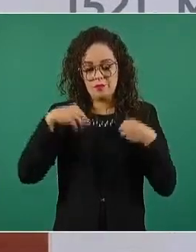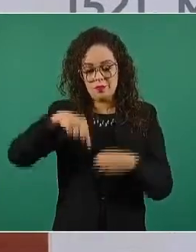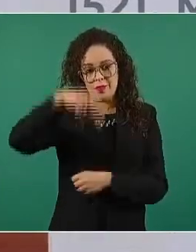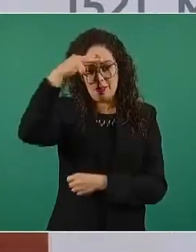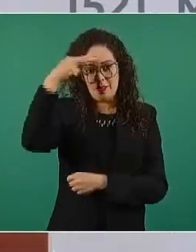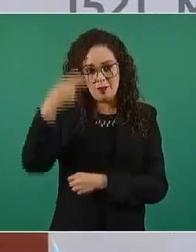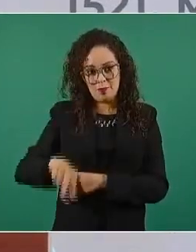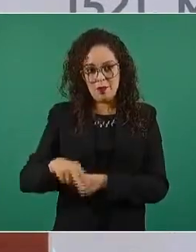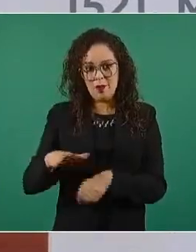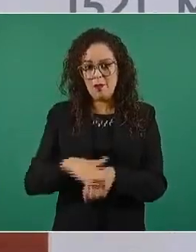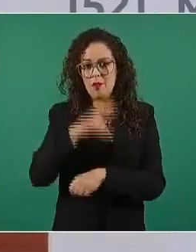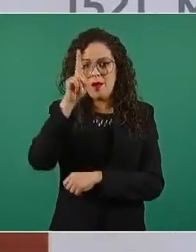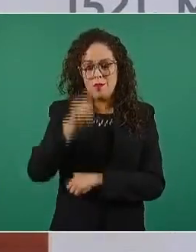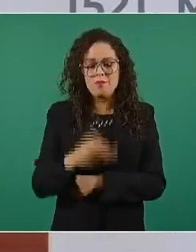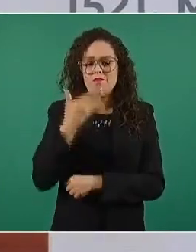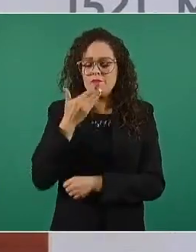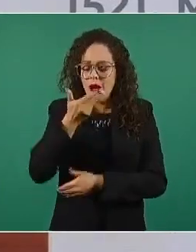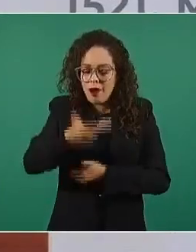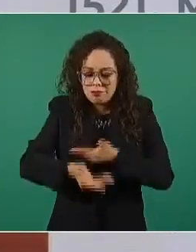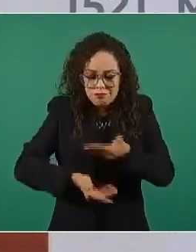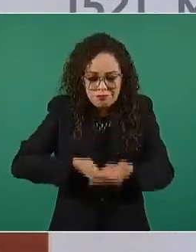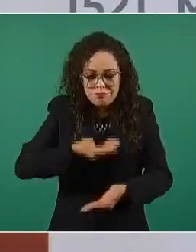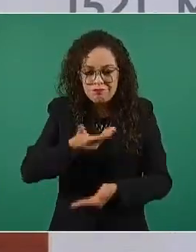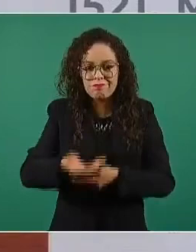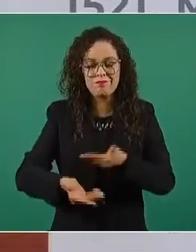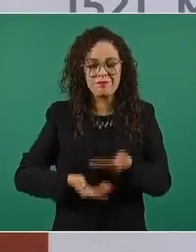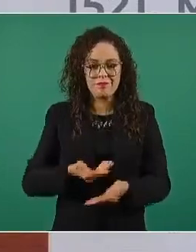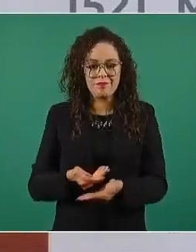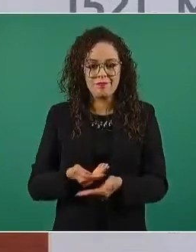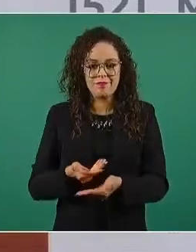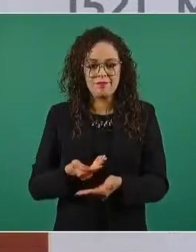hospitalidad y el valor que han tenido